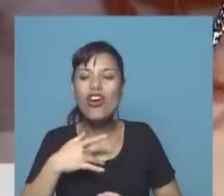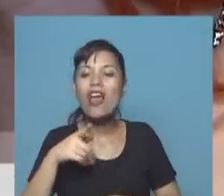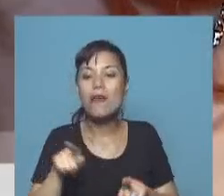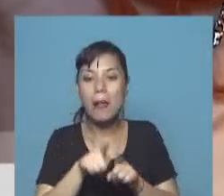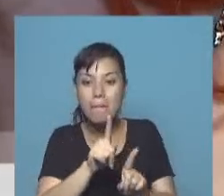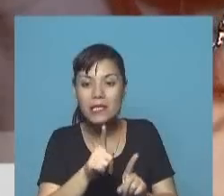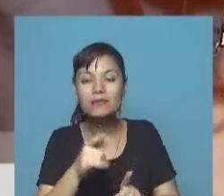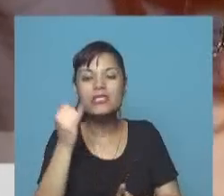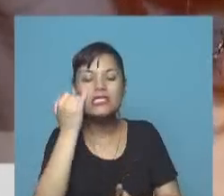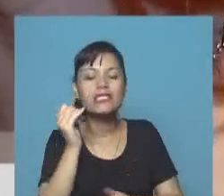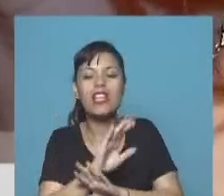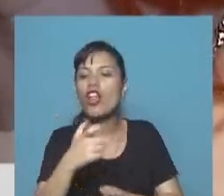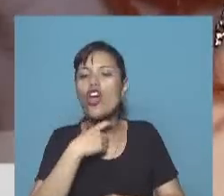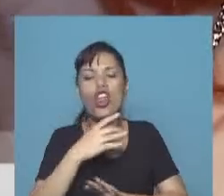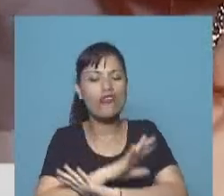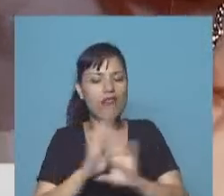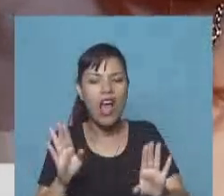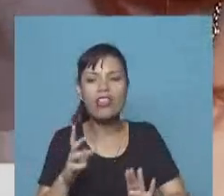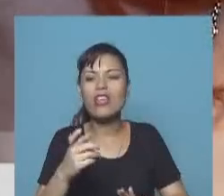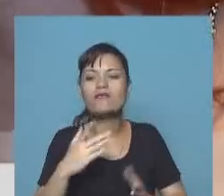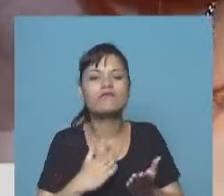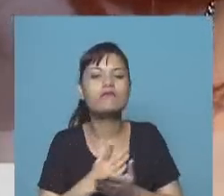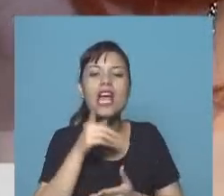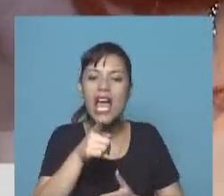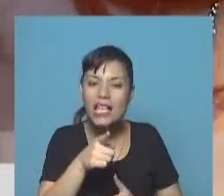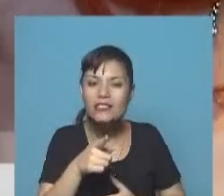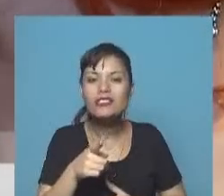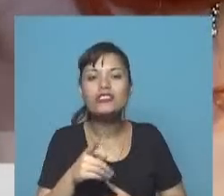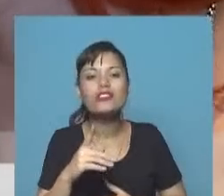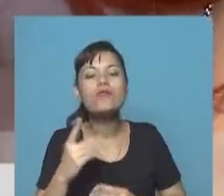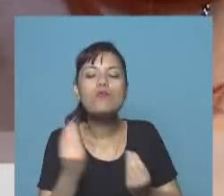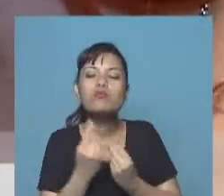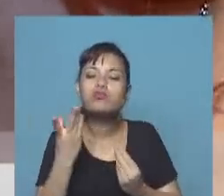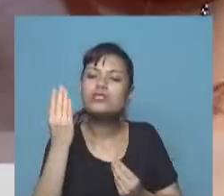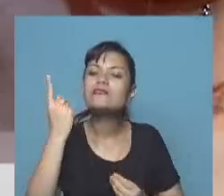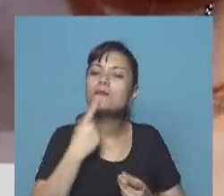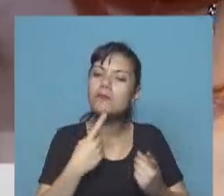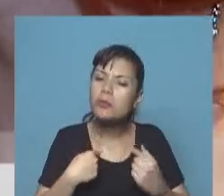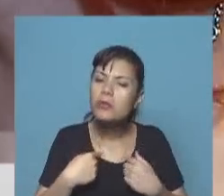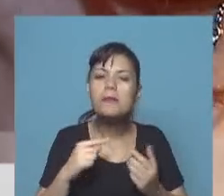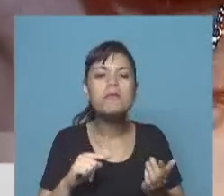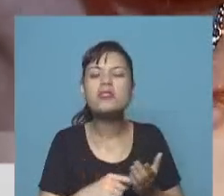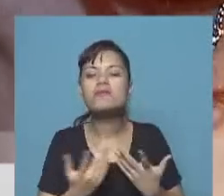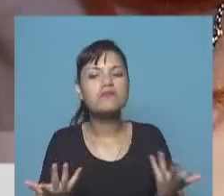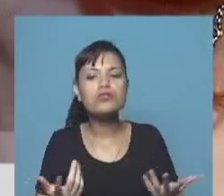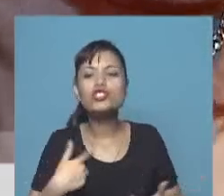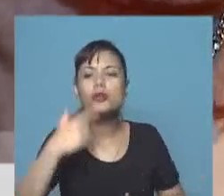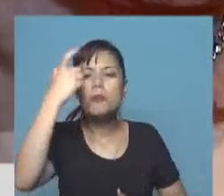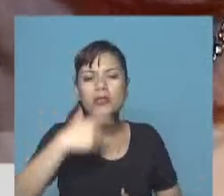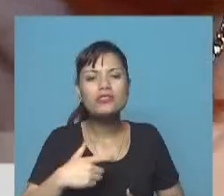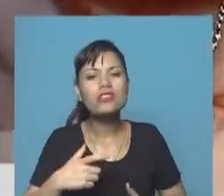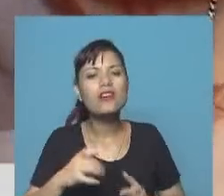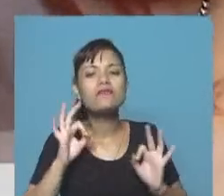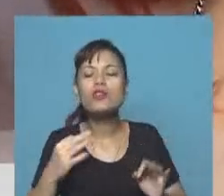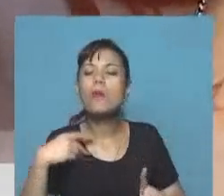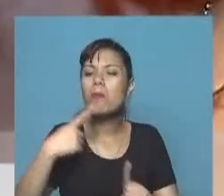pasó a usted, dicen, bueno, ya está, no quiero saber más nada, no quiero seguir. Eso es una cosa que muchas veces me lo pregunto, pero es innato. Soy una persona